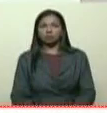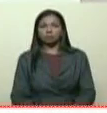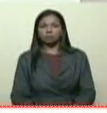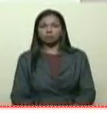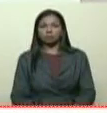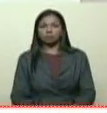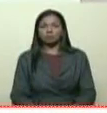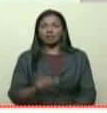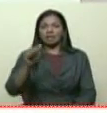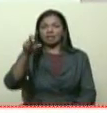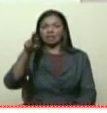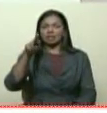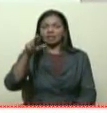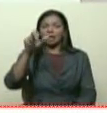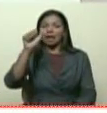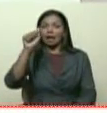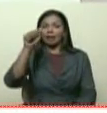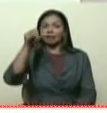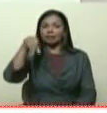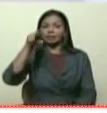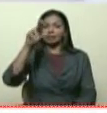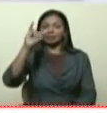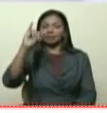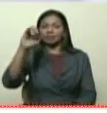Aquiles Nazoa.